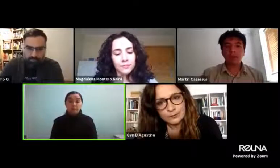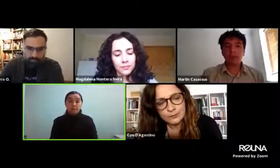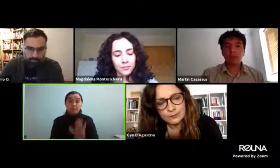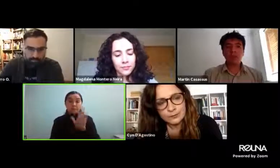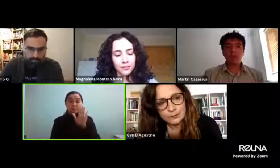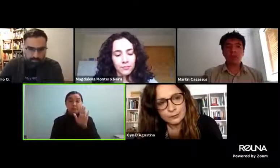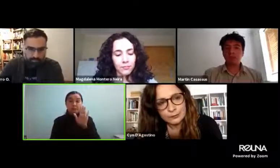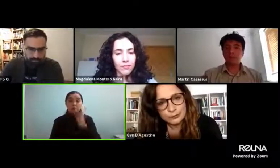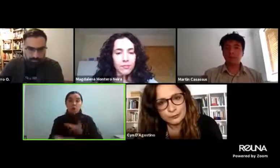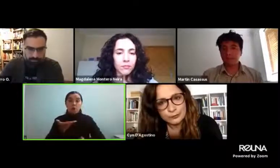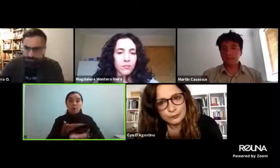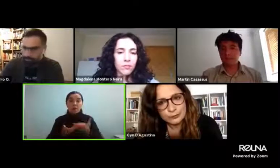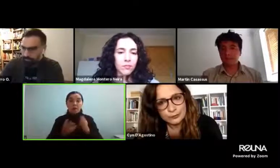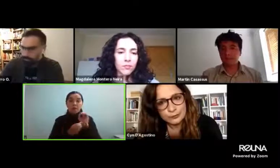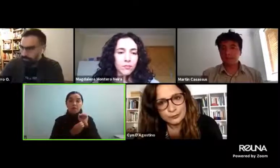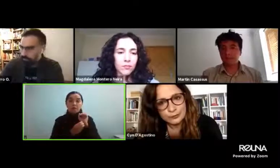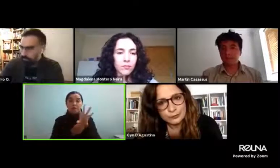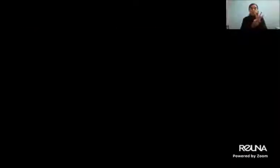pantalla